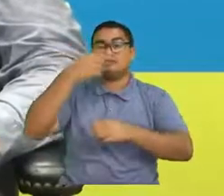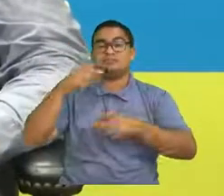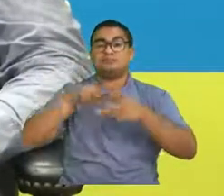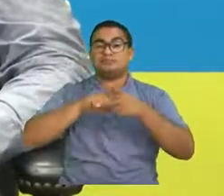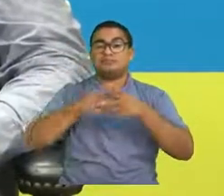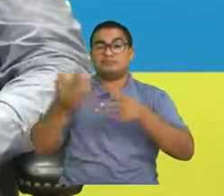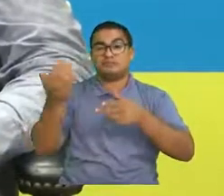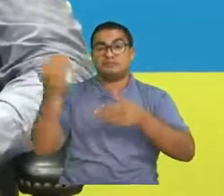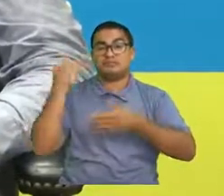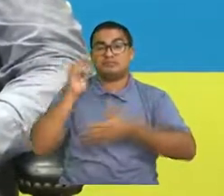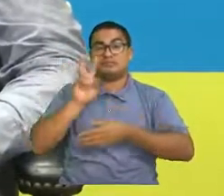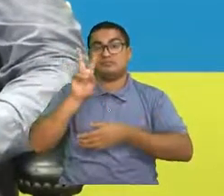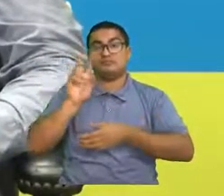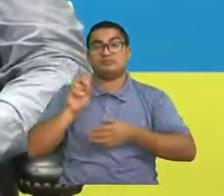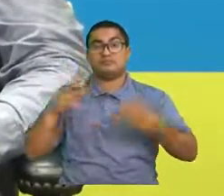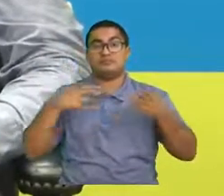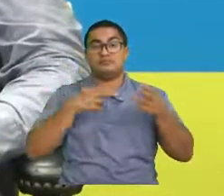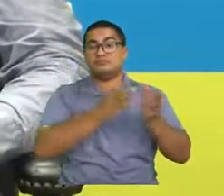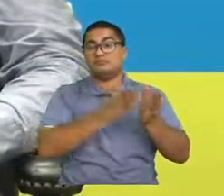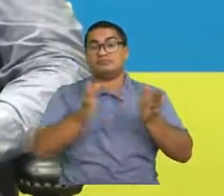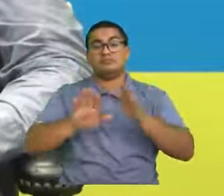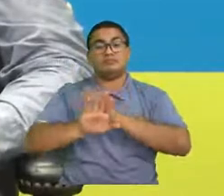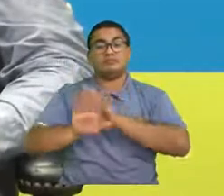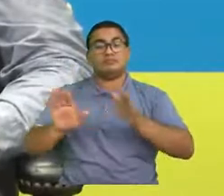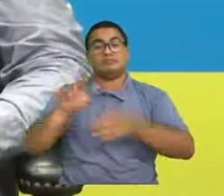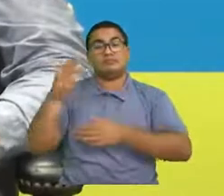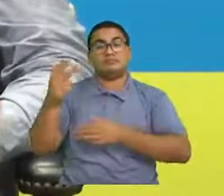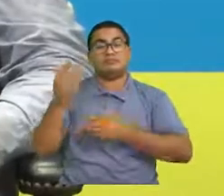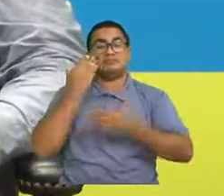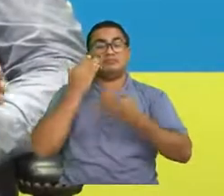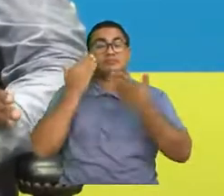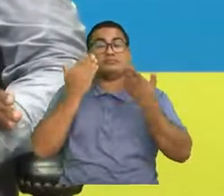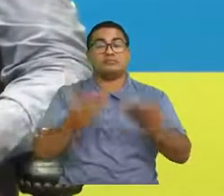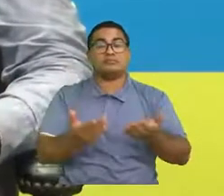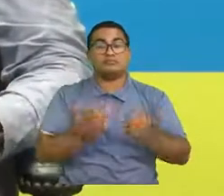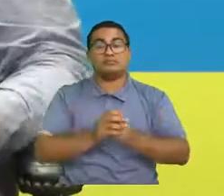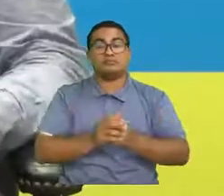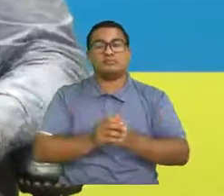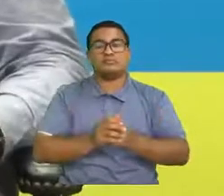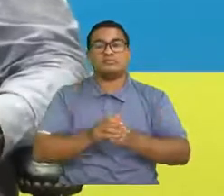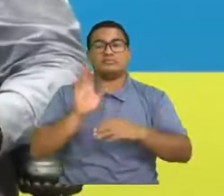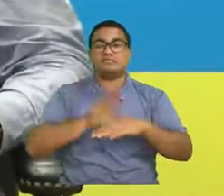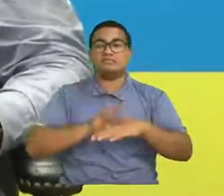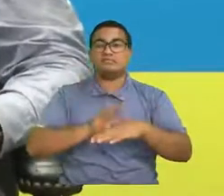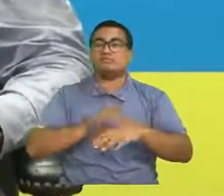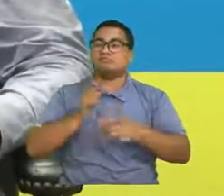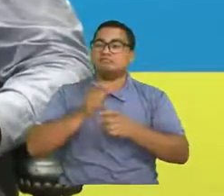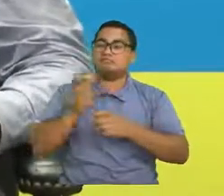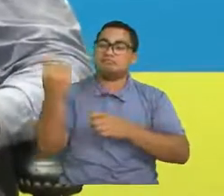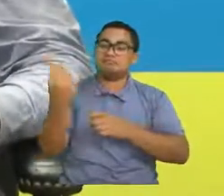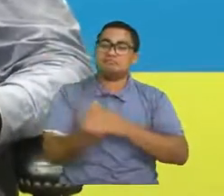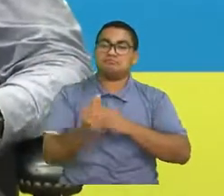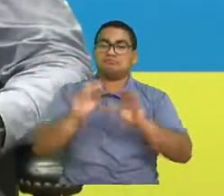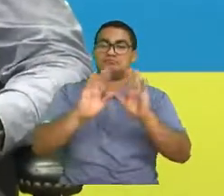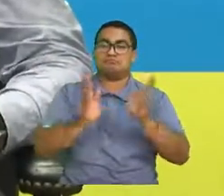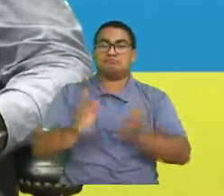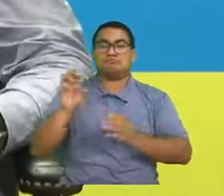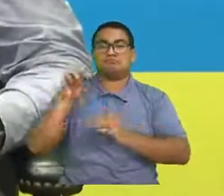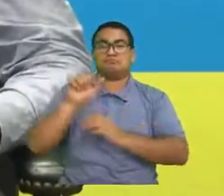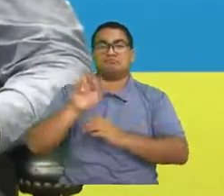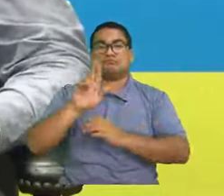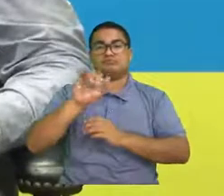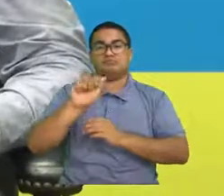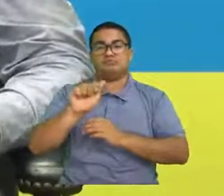abril y concluye este 8 de mayo. Tenemos como invitada a la licenciada María Auxiliadora